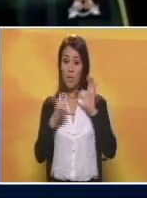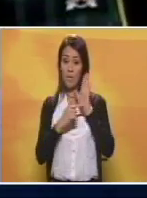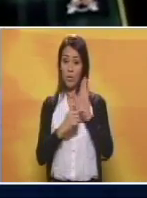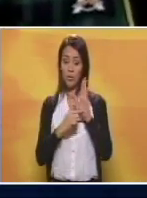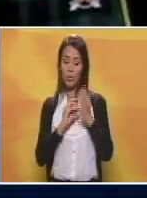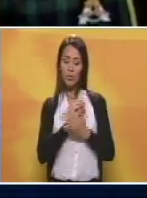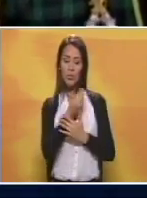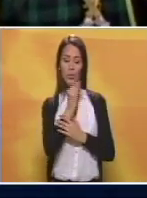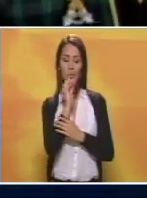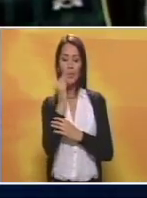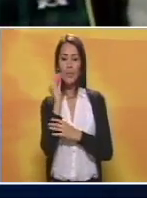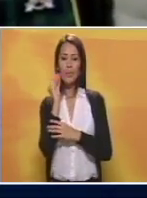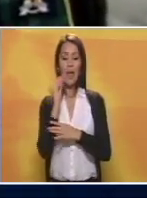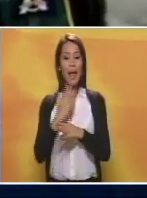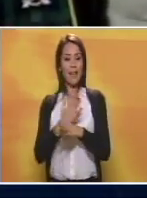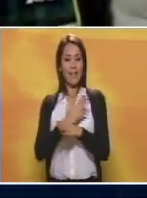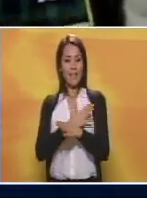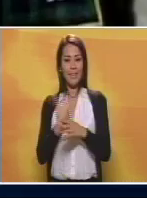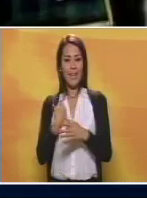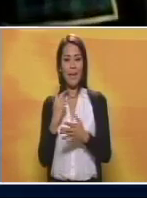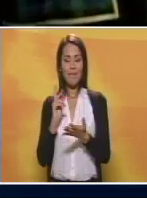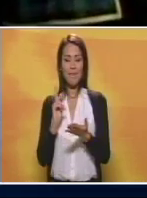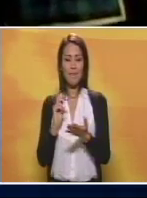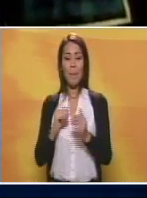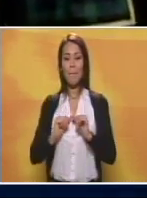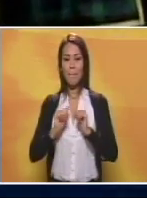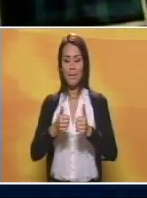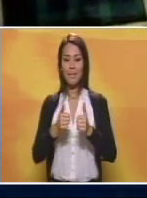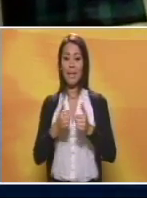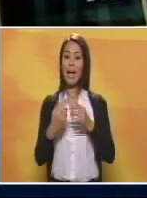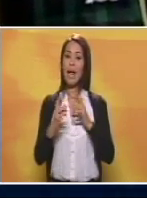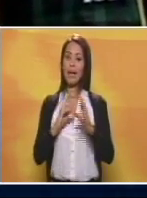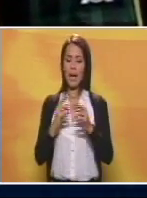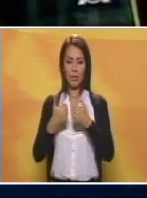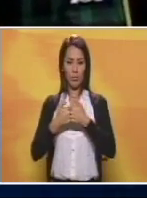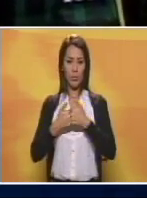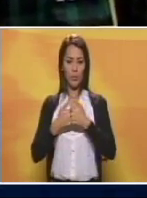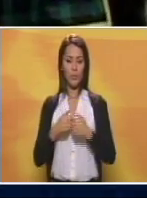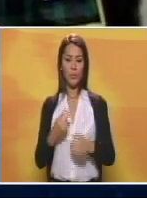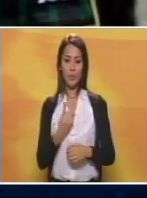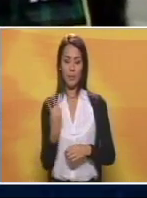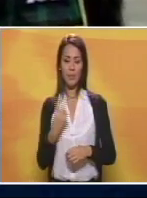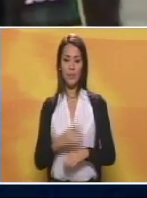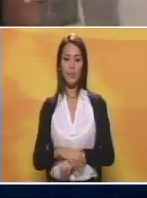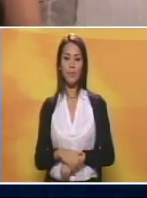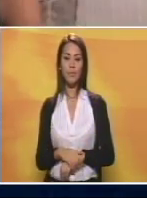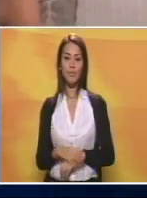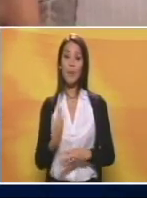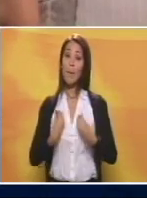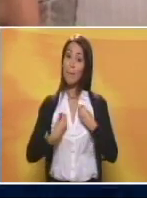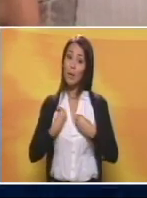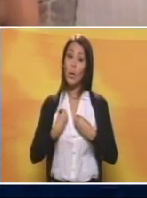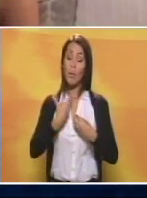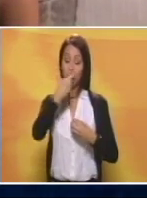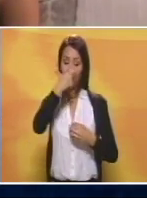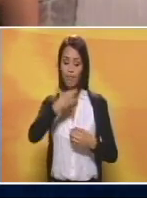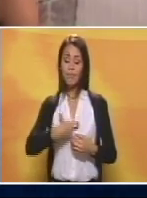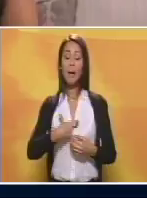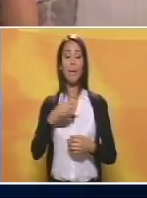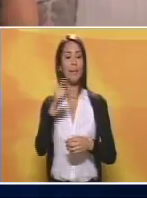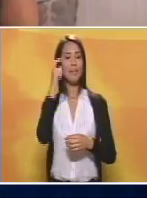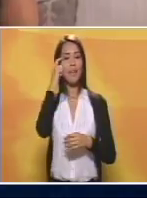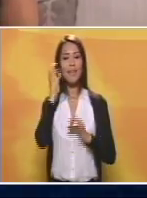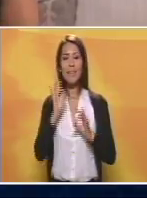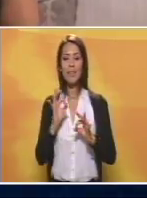ramo poco después de empezar a mantener una relación sentimental con Harry. También trascendió que ambos se preocupan por su figura para el gran día